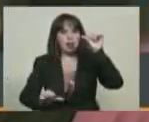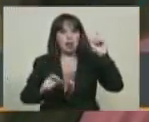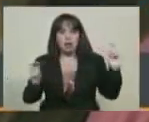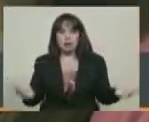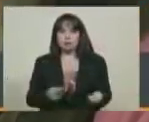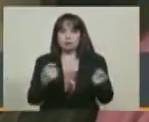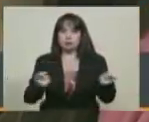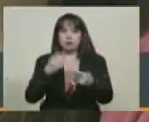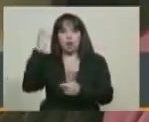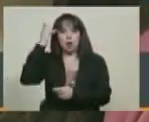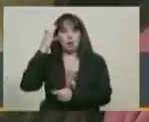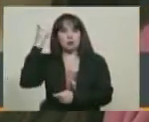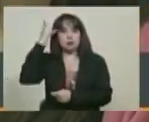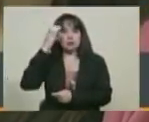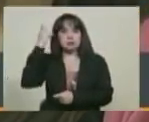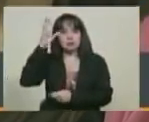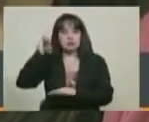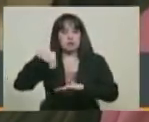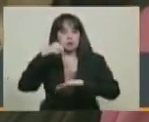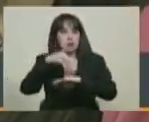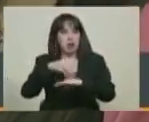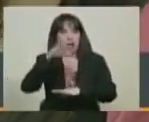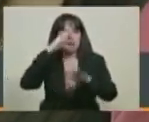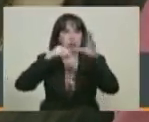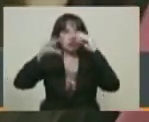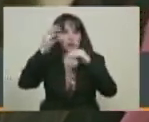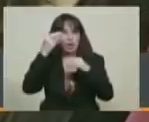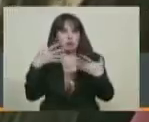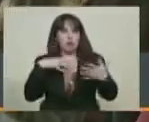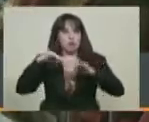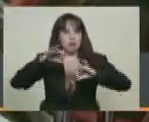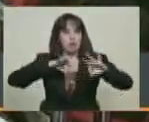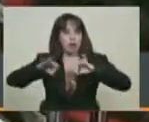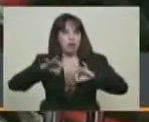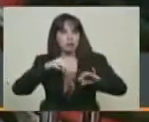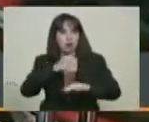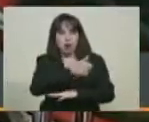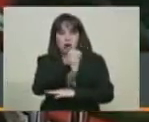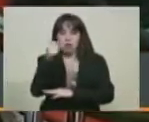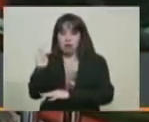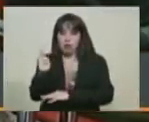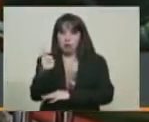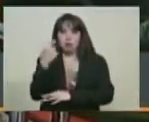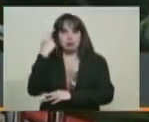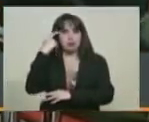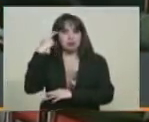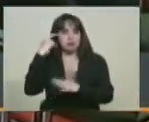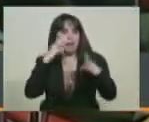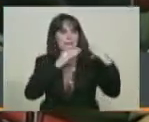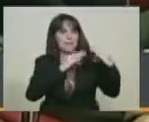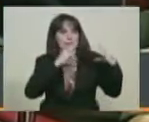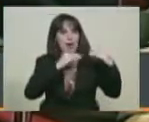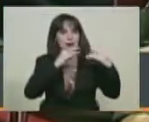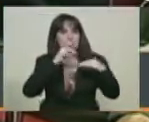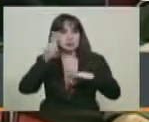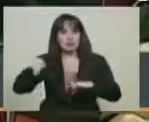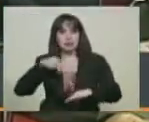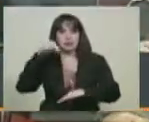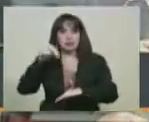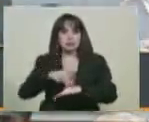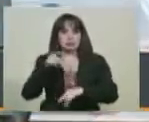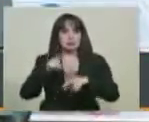conciencia nacional y preparando, porque sé que hay una gran esperanza nacional, hay una